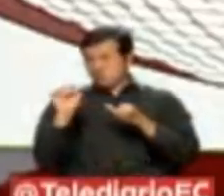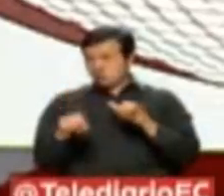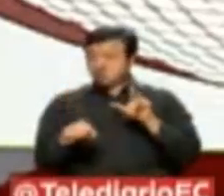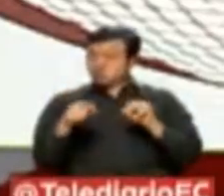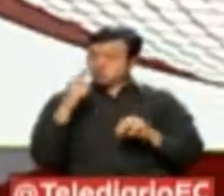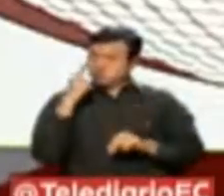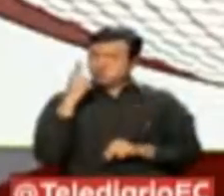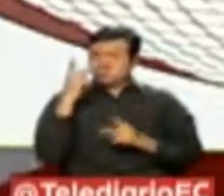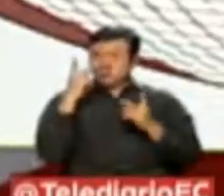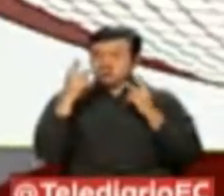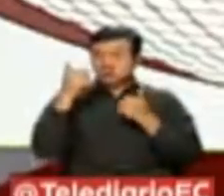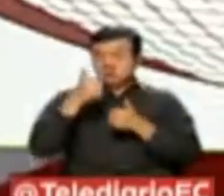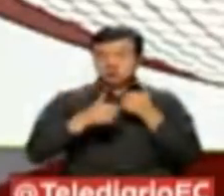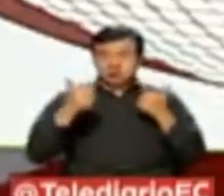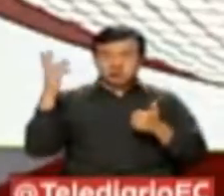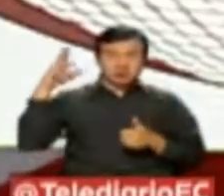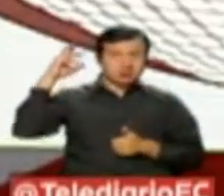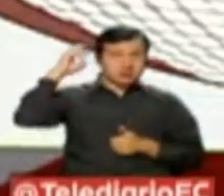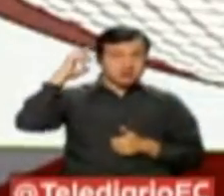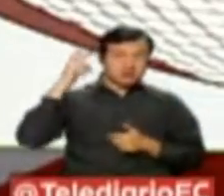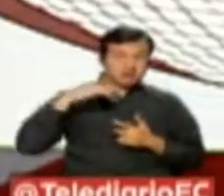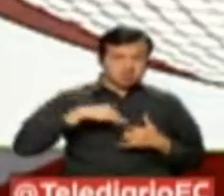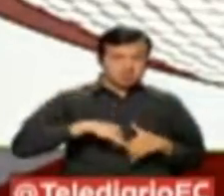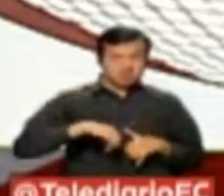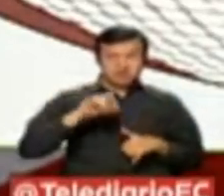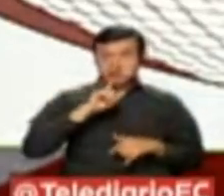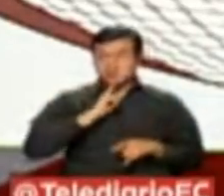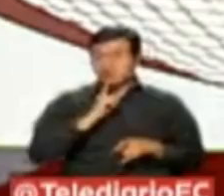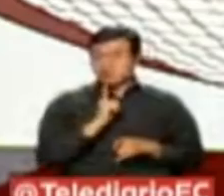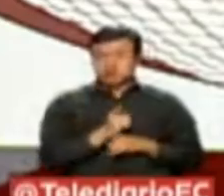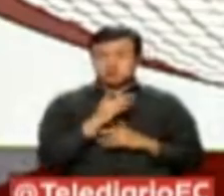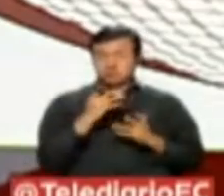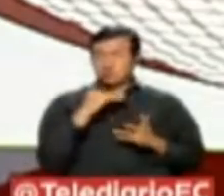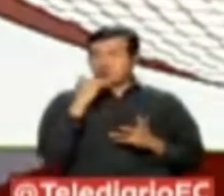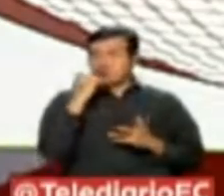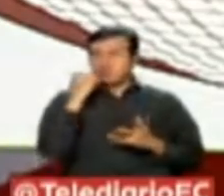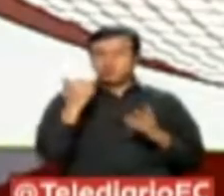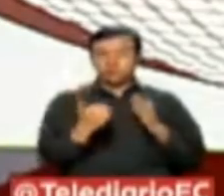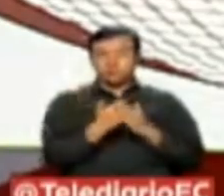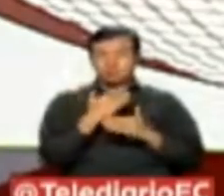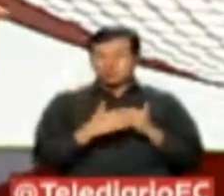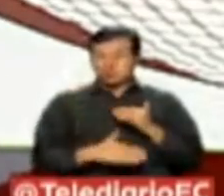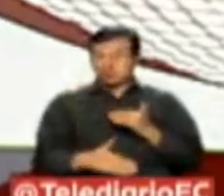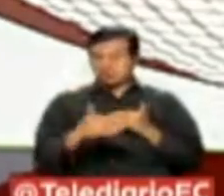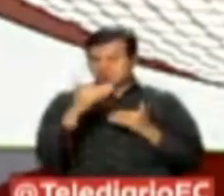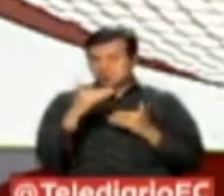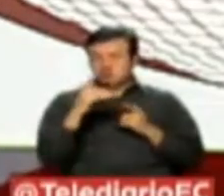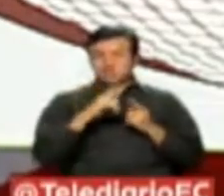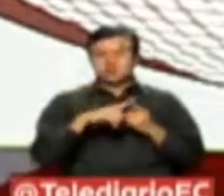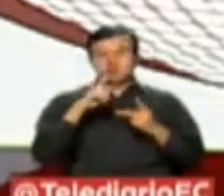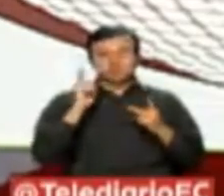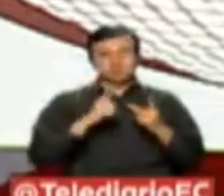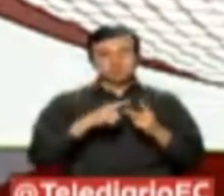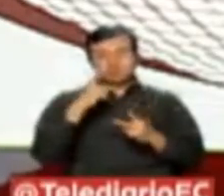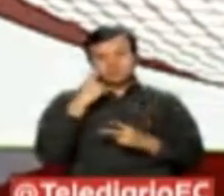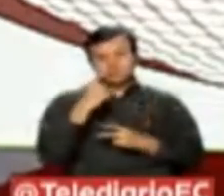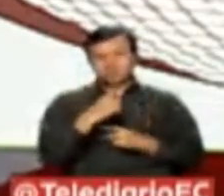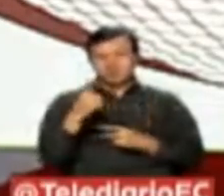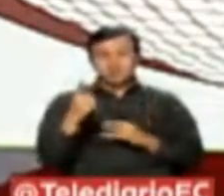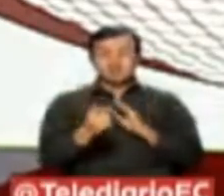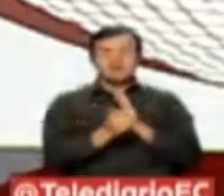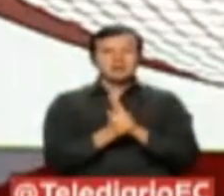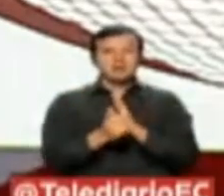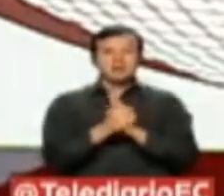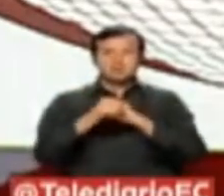en la candidata la posibilidad de generar horizonte nuevo 1 y 2 si es que ve en ella la capacidad